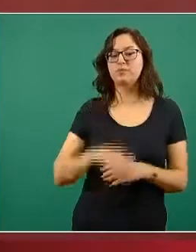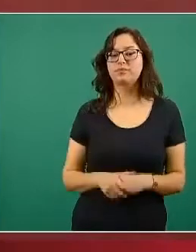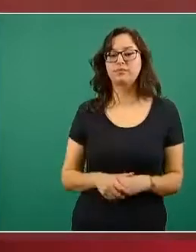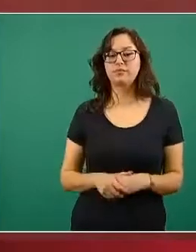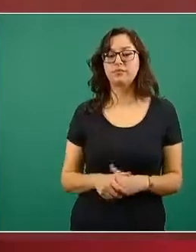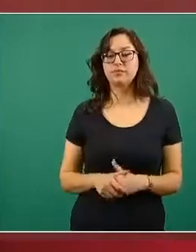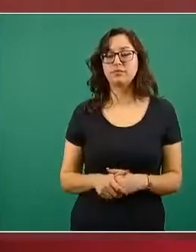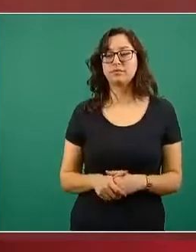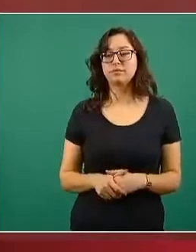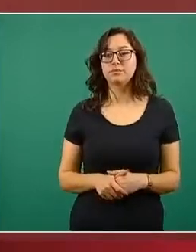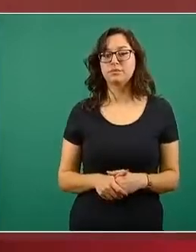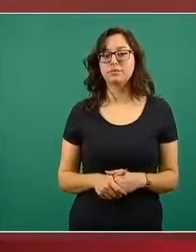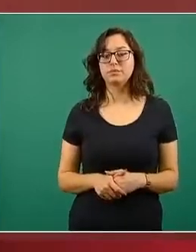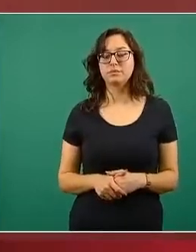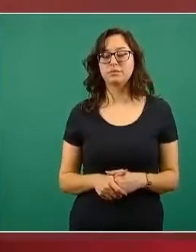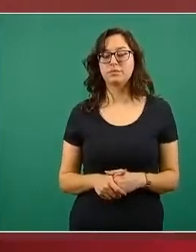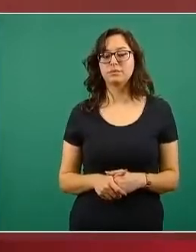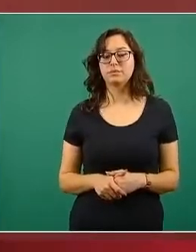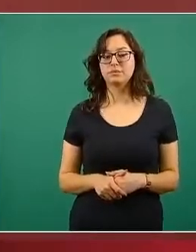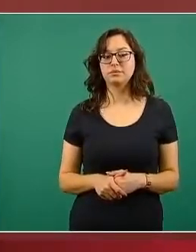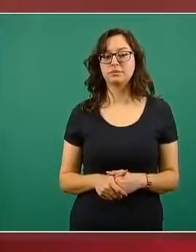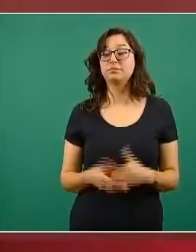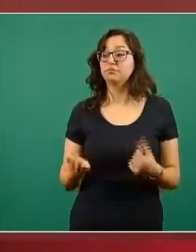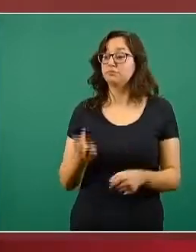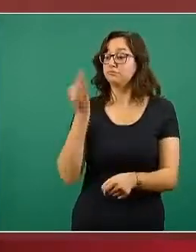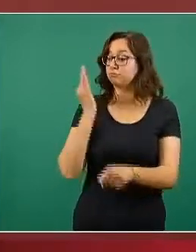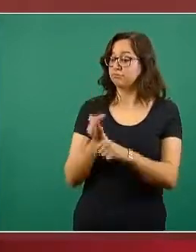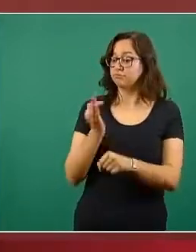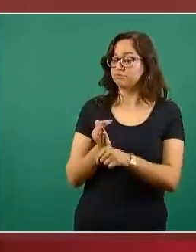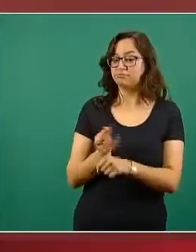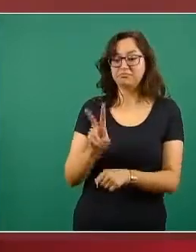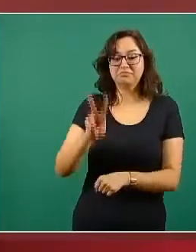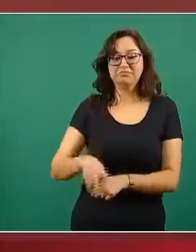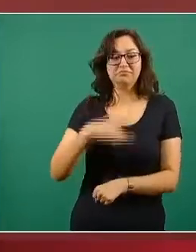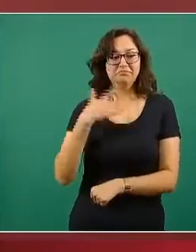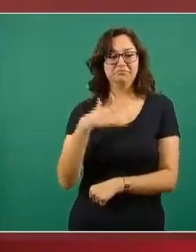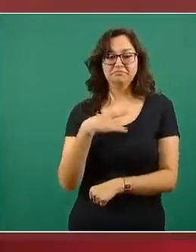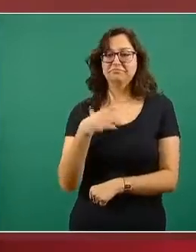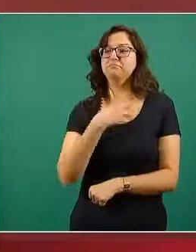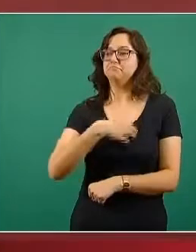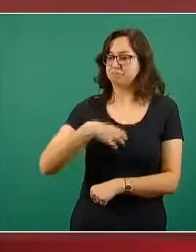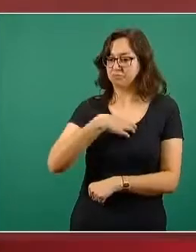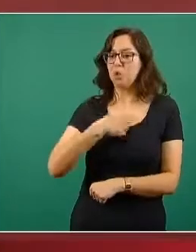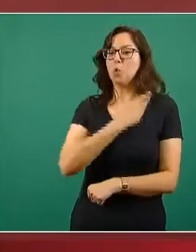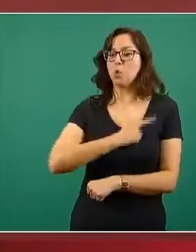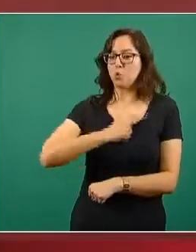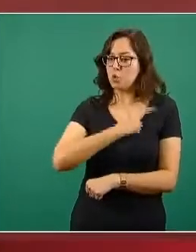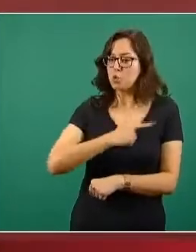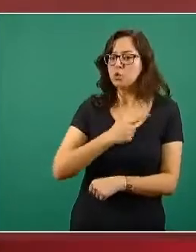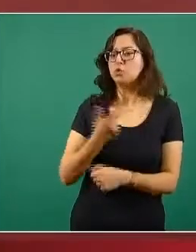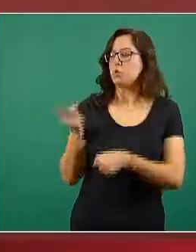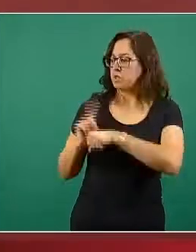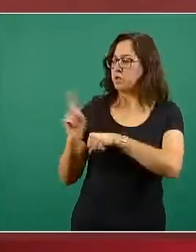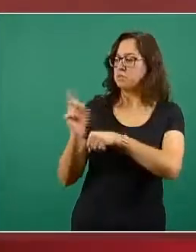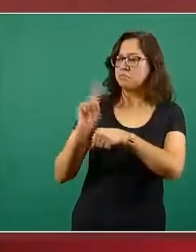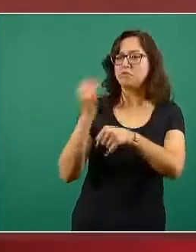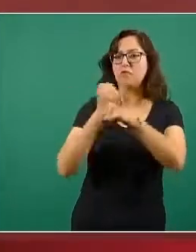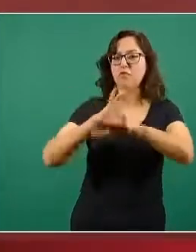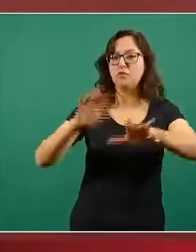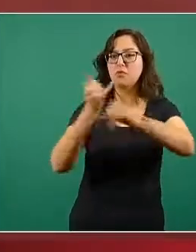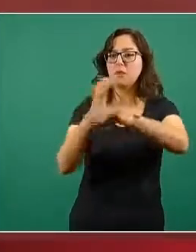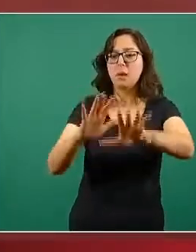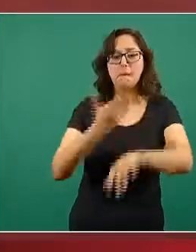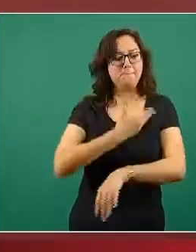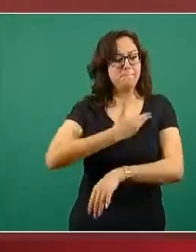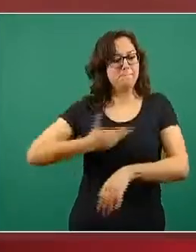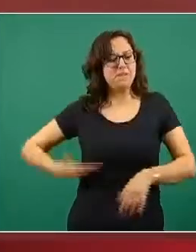queremos dar a conocer, nuevamente con mucho gusto, igual que ha sido todos los días, el estado que guarda la salud del